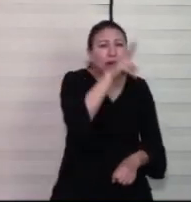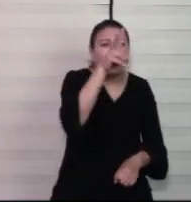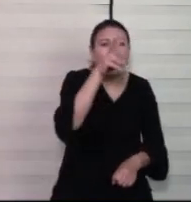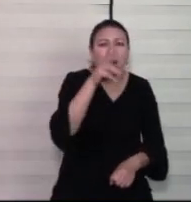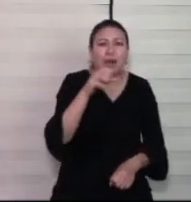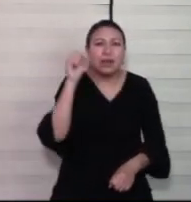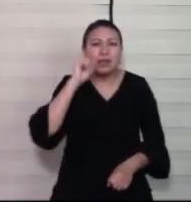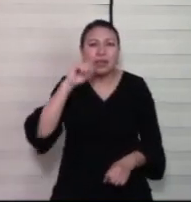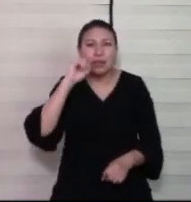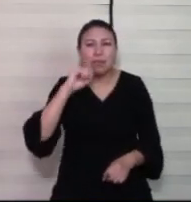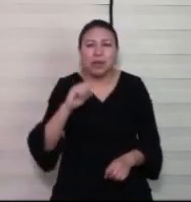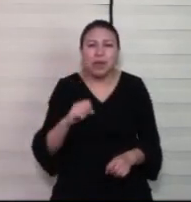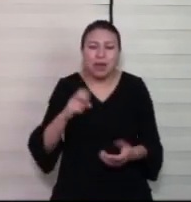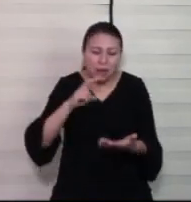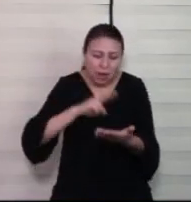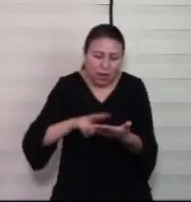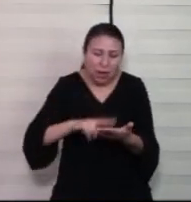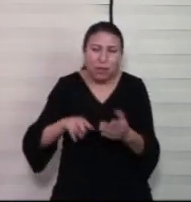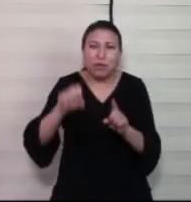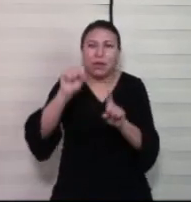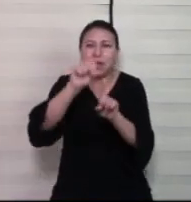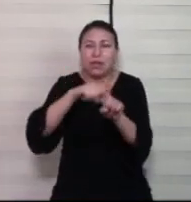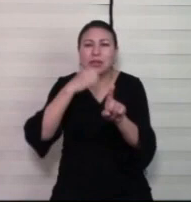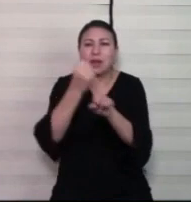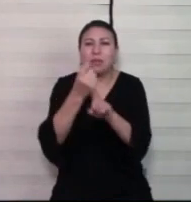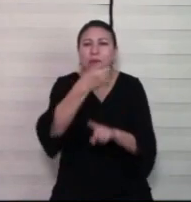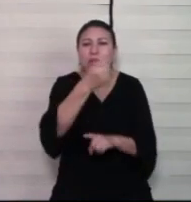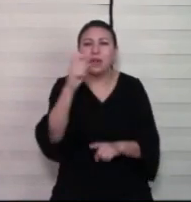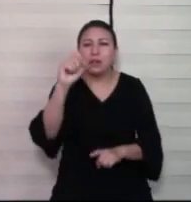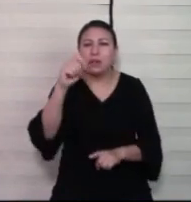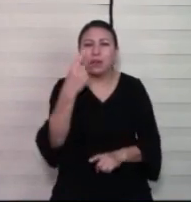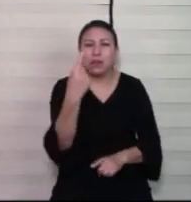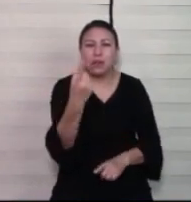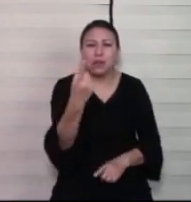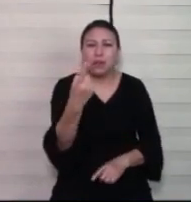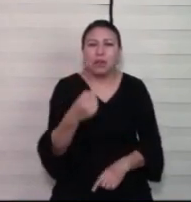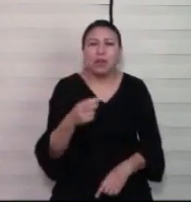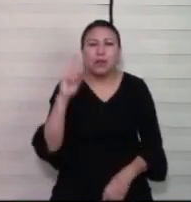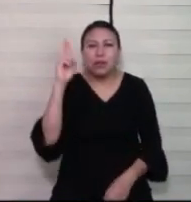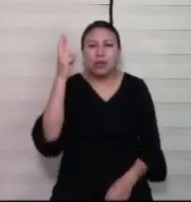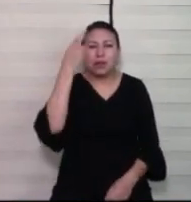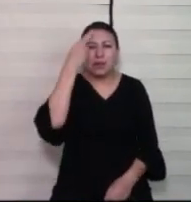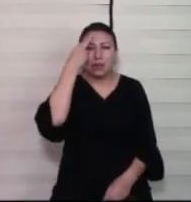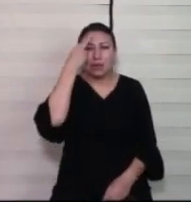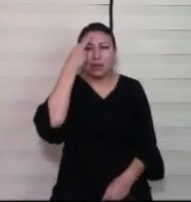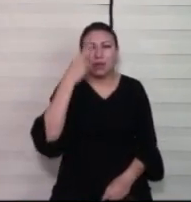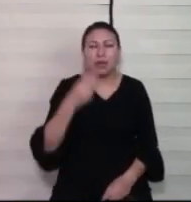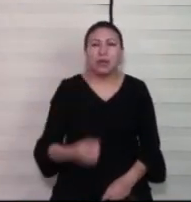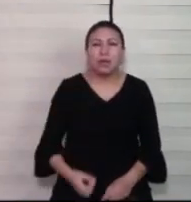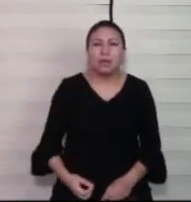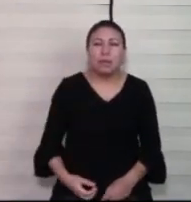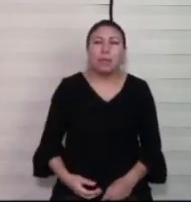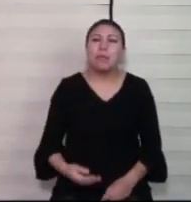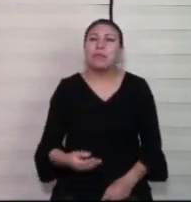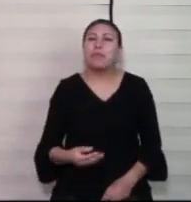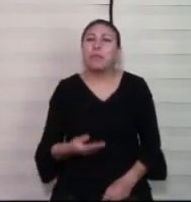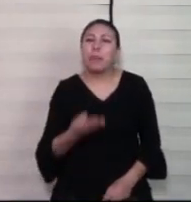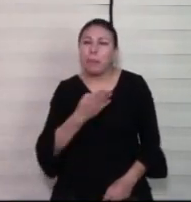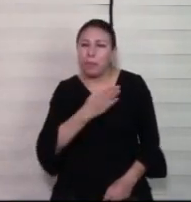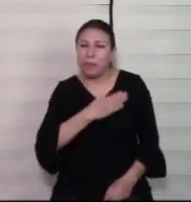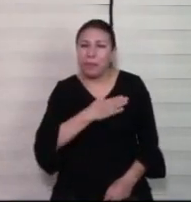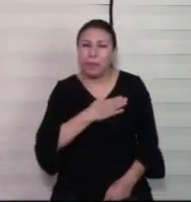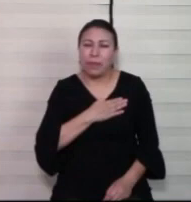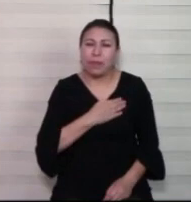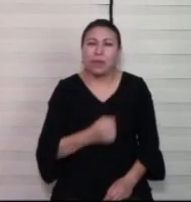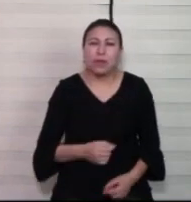Salmo 121. Pero miren, el Salmo 121 nos hace unos recordatorios muy buenos. En